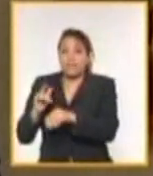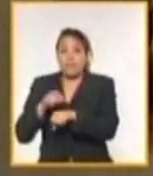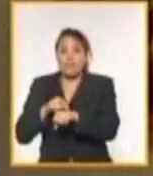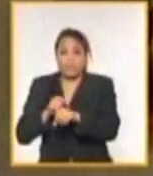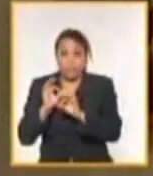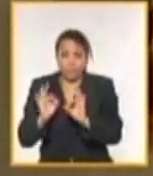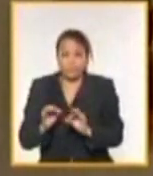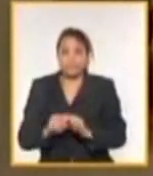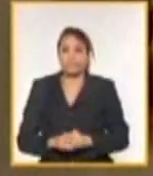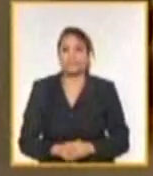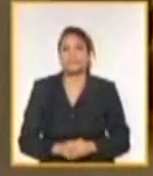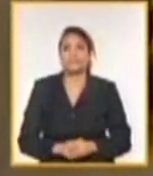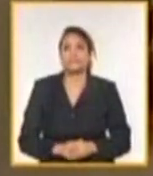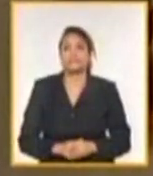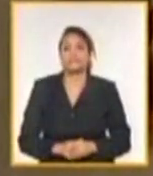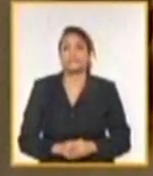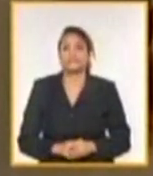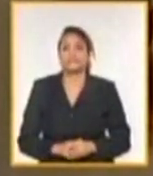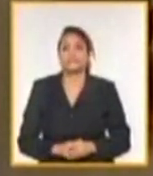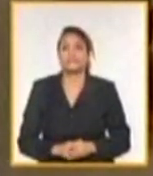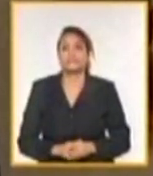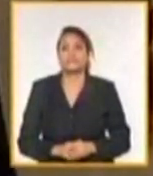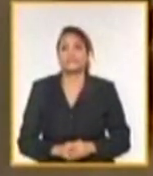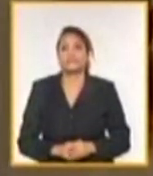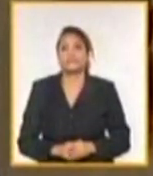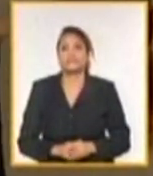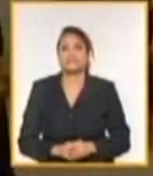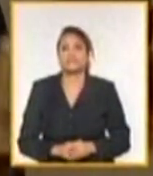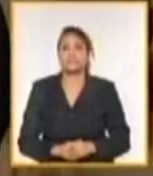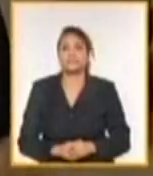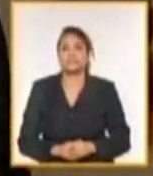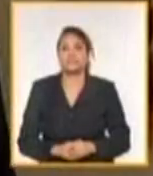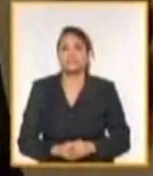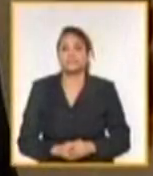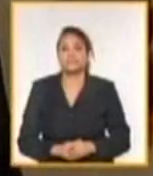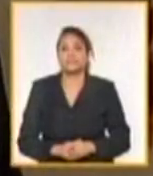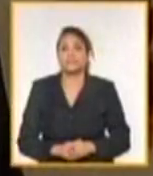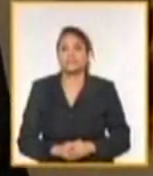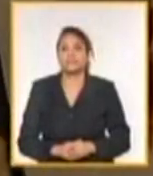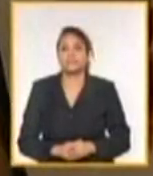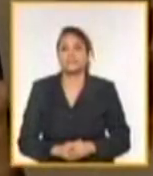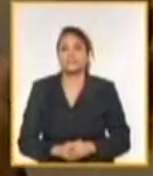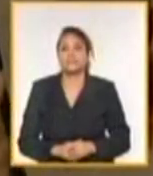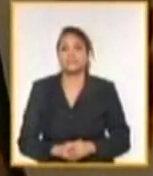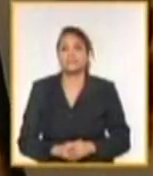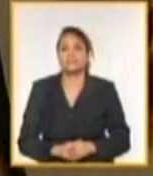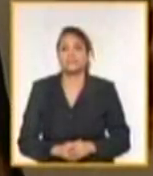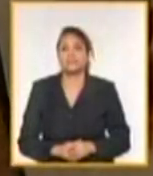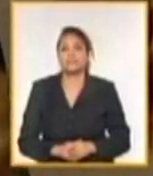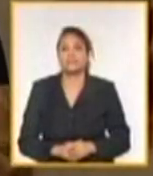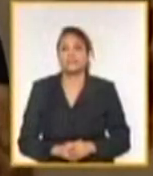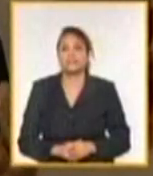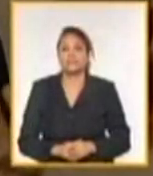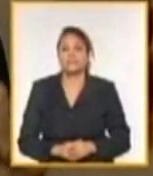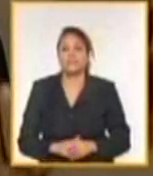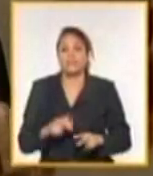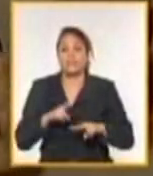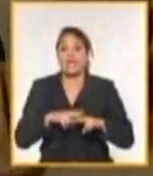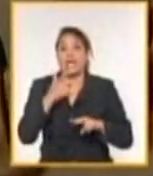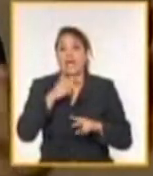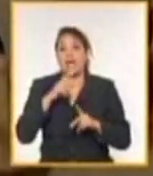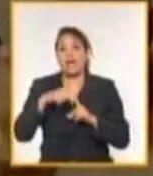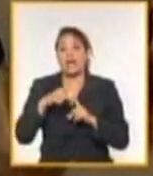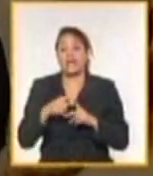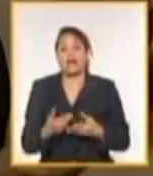Por eso, uno de sus aportes a la cultura a la cultura, es decir,